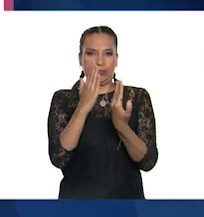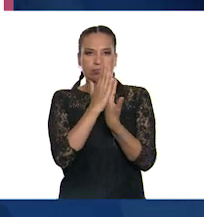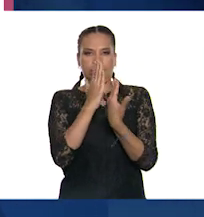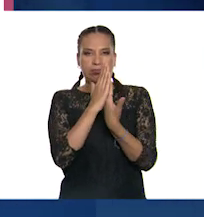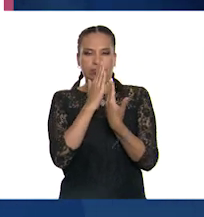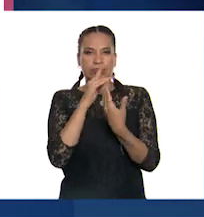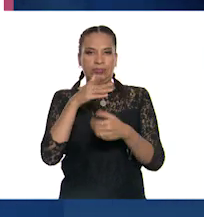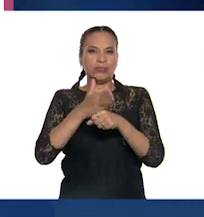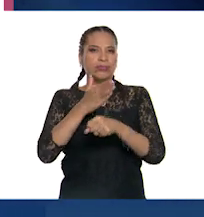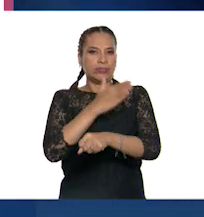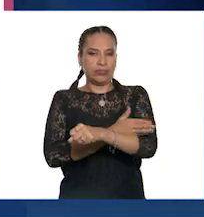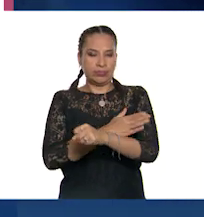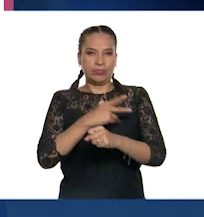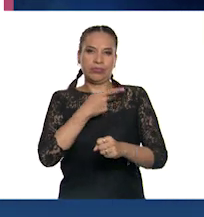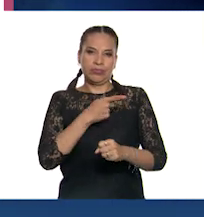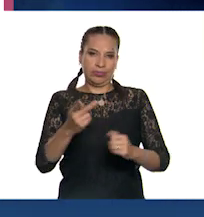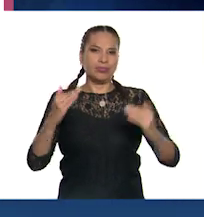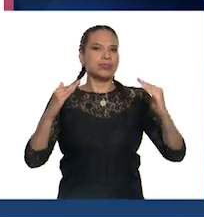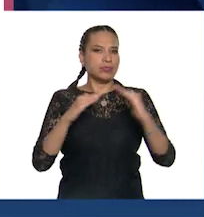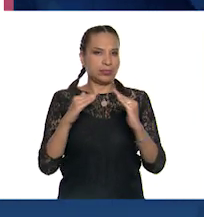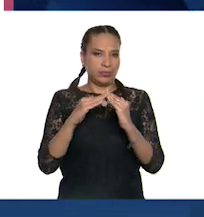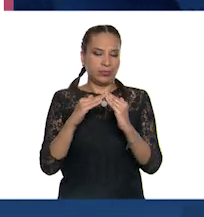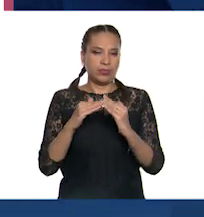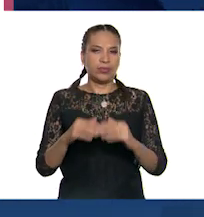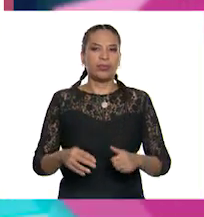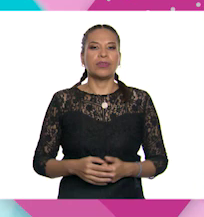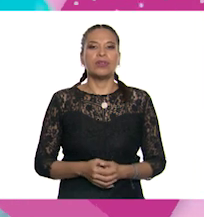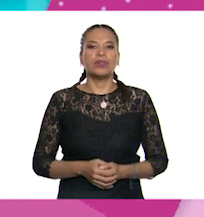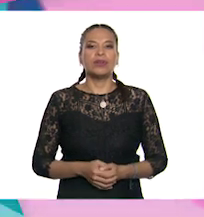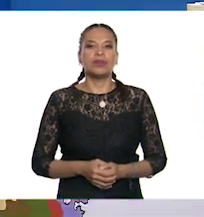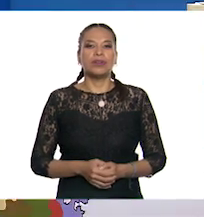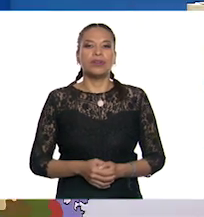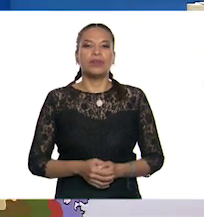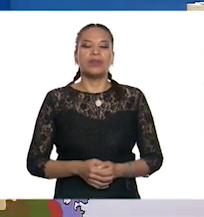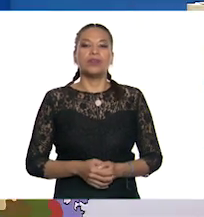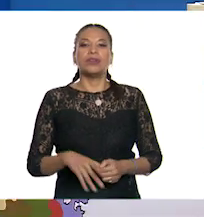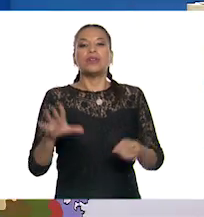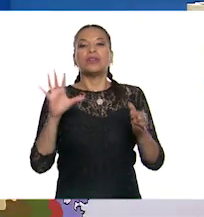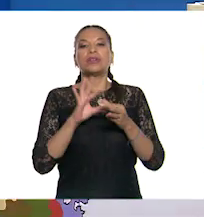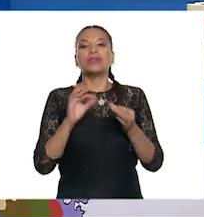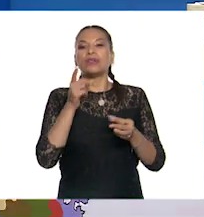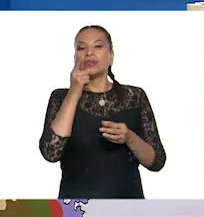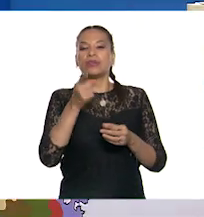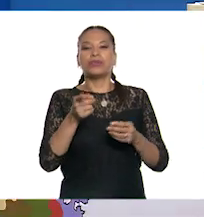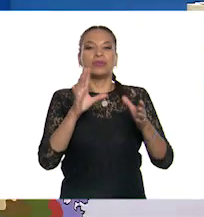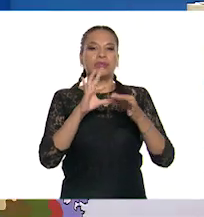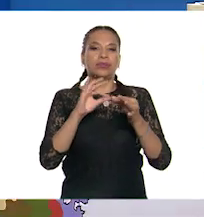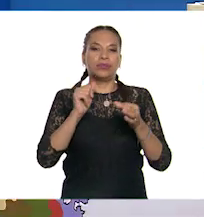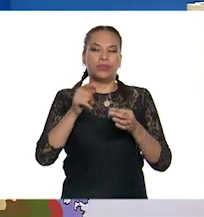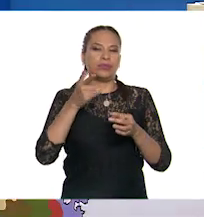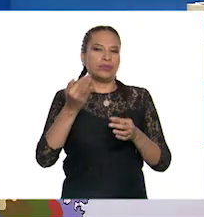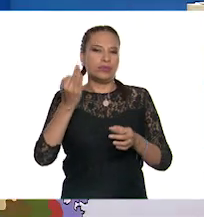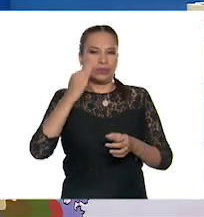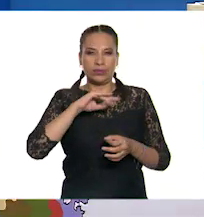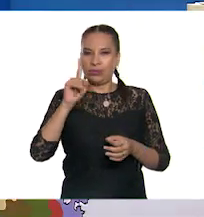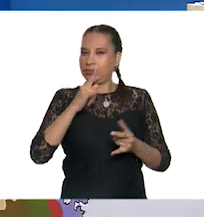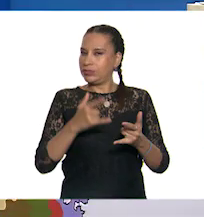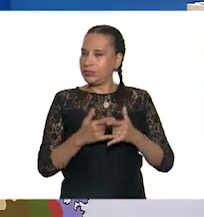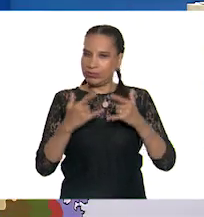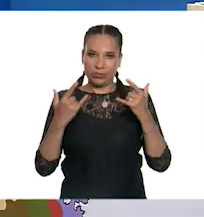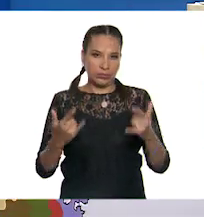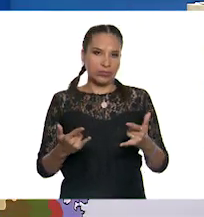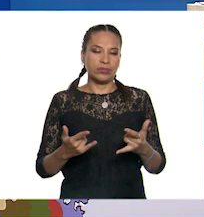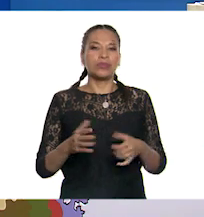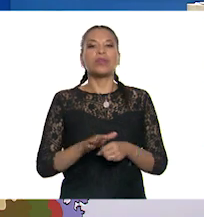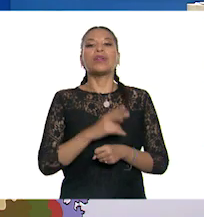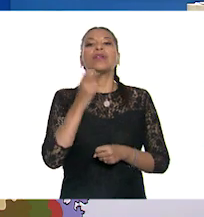de tablas de la pobre choza. Y qué bueno que señalas que se trata de un texto de ficción y no histórico. En